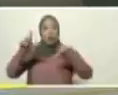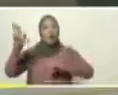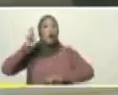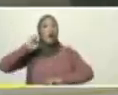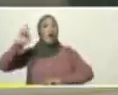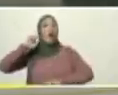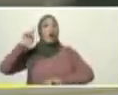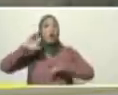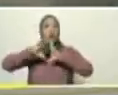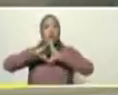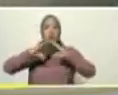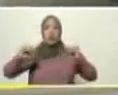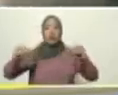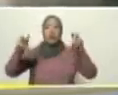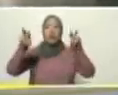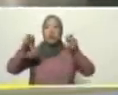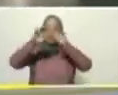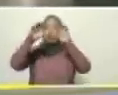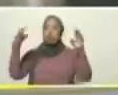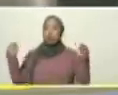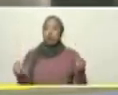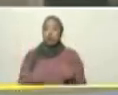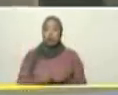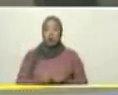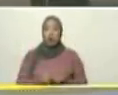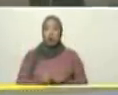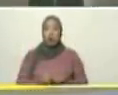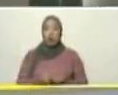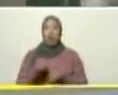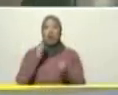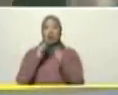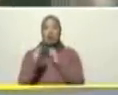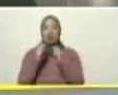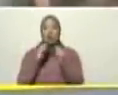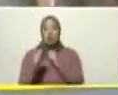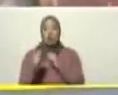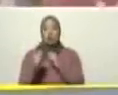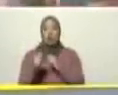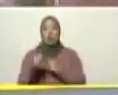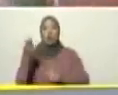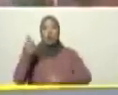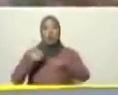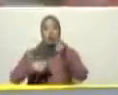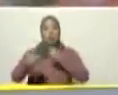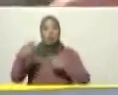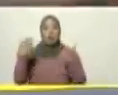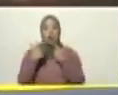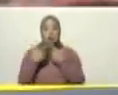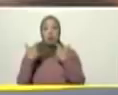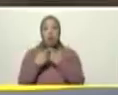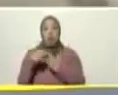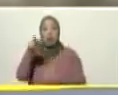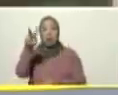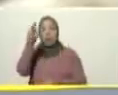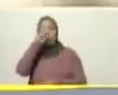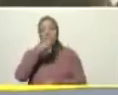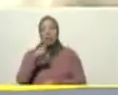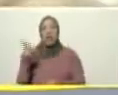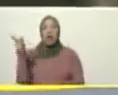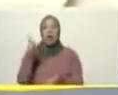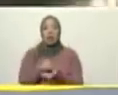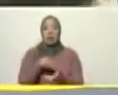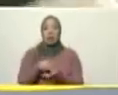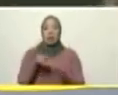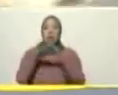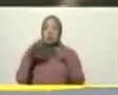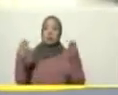televisión. Estreno mundial del documental Los Medios de la Guerra, a 20 años del golpe de Estado. Todo el mundo